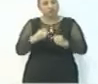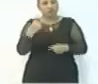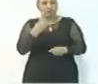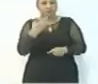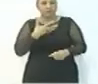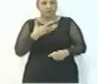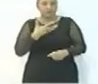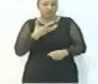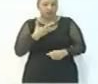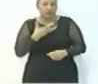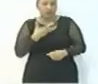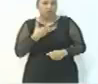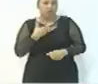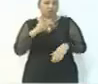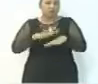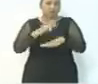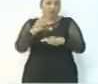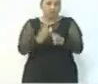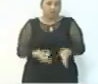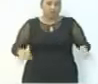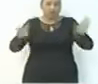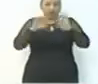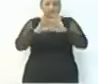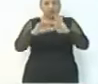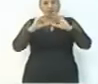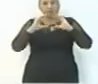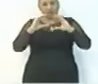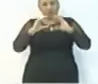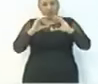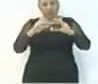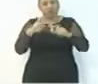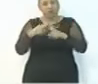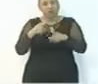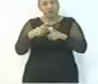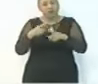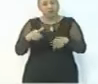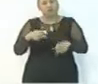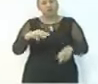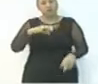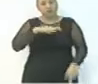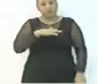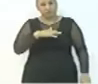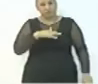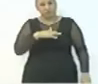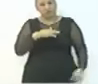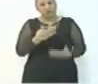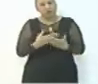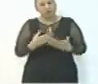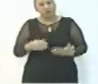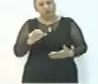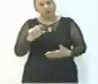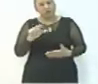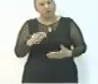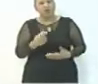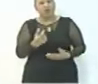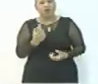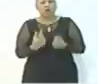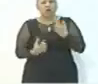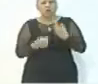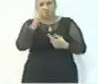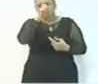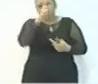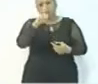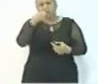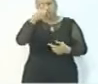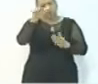leche será siempre el mayor beneficio y protegerá al recién nacido ante diversas infecciones. La recomendación es hasta